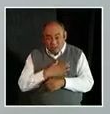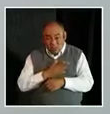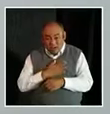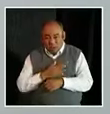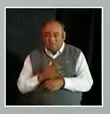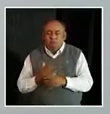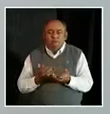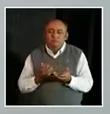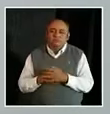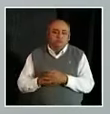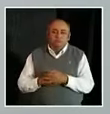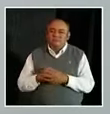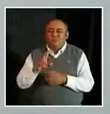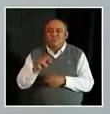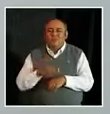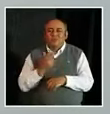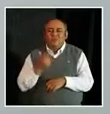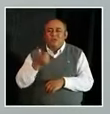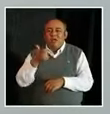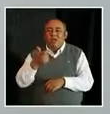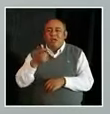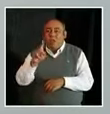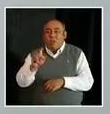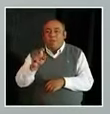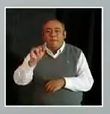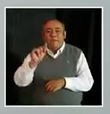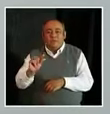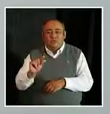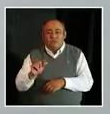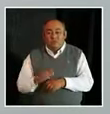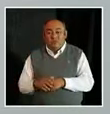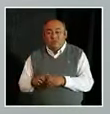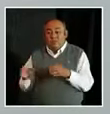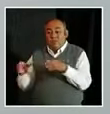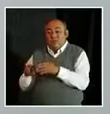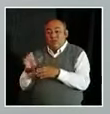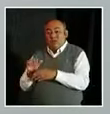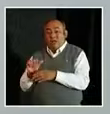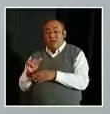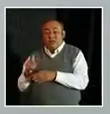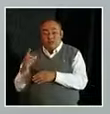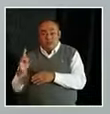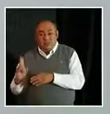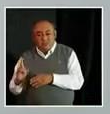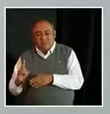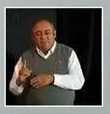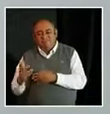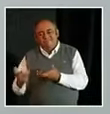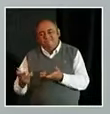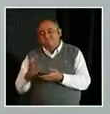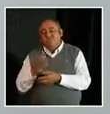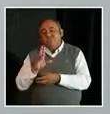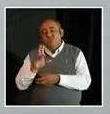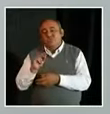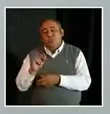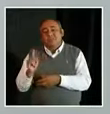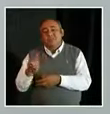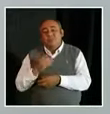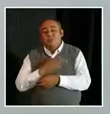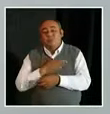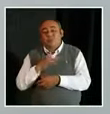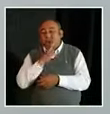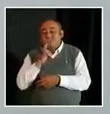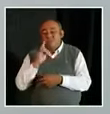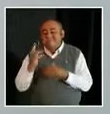para nadie, ni para Agua y Drenaje, ni para la comunidad, ni para nadie. Pero pues así es, entonces así es